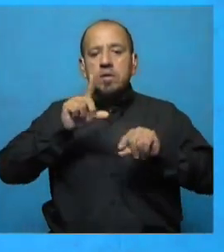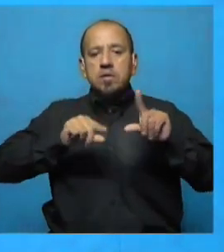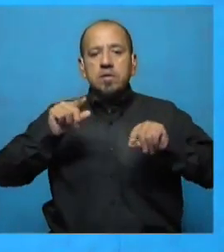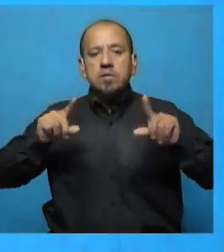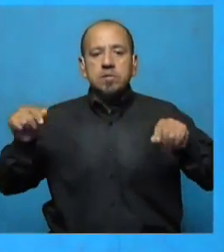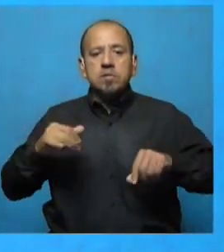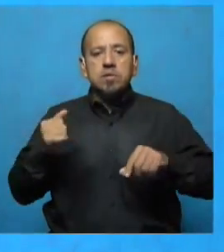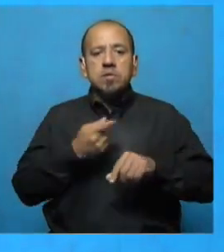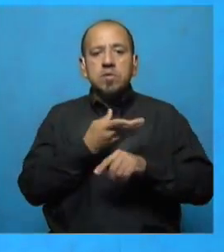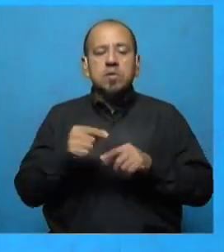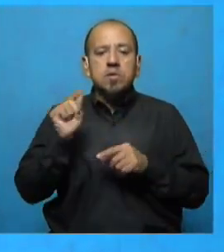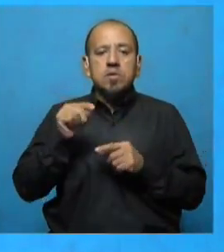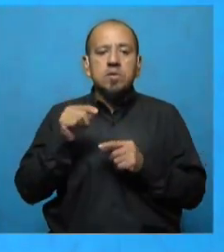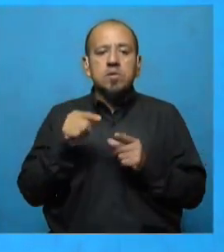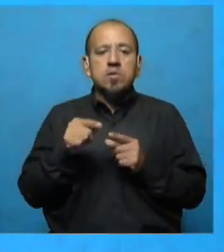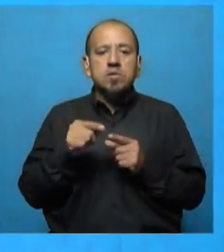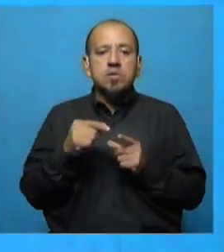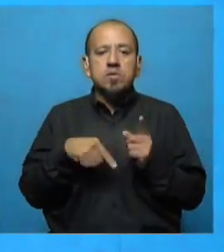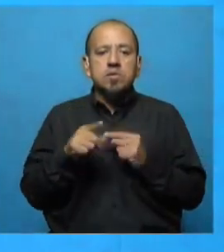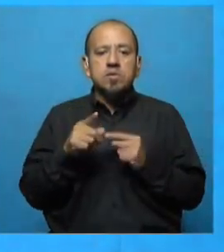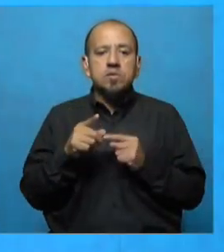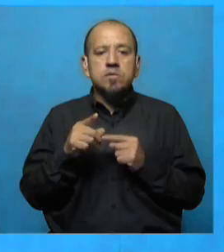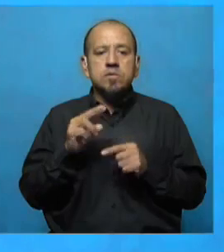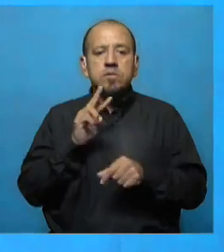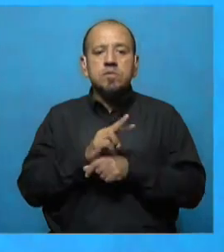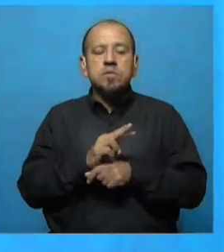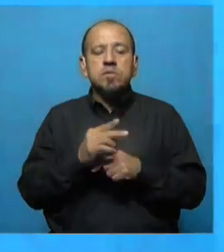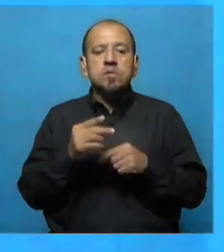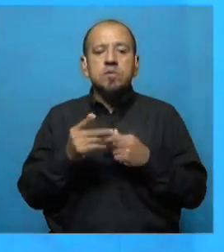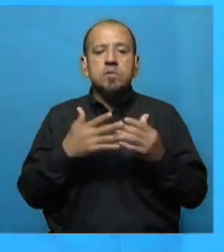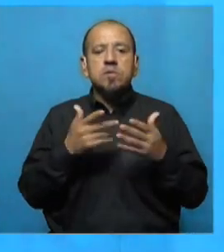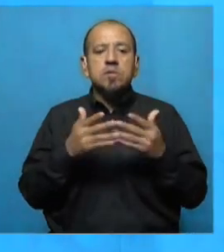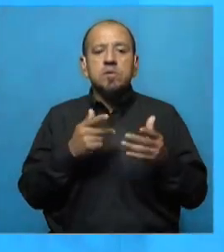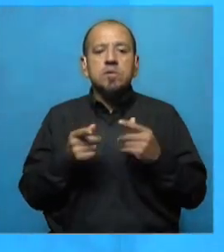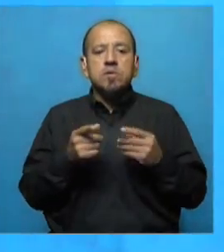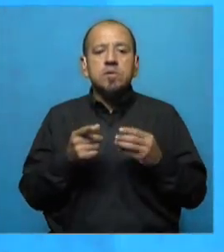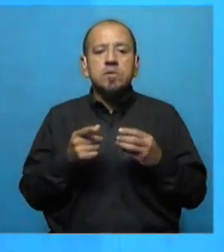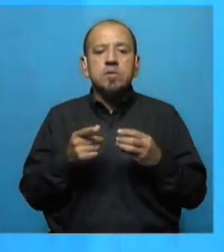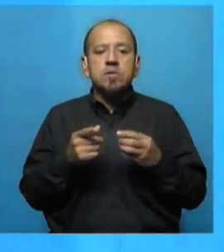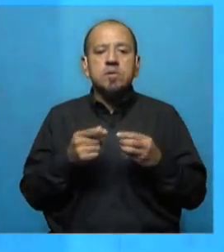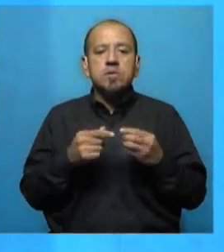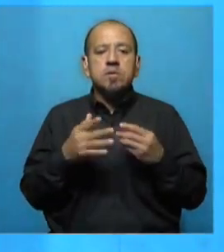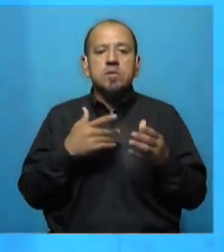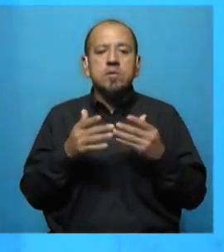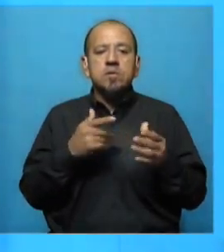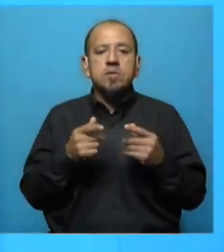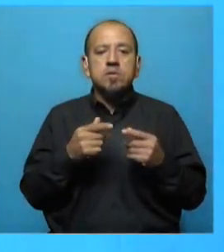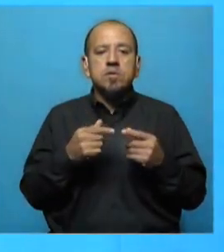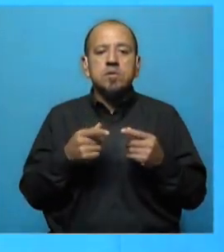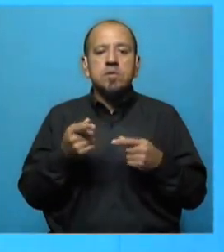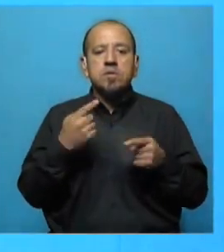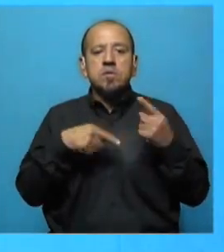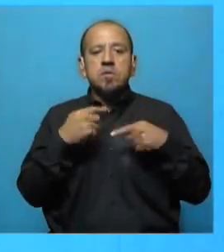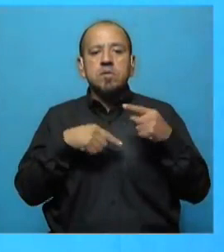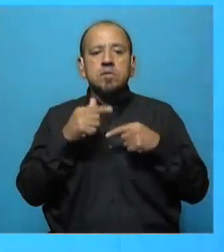Cuántas veces el tweet fue visto Yo eso lo tomo con una visita a la feria este Y sabes qué es lo que me pone más contento la feria de eso cuando me empiezan a llegar las